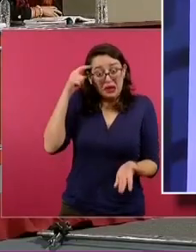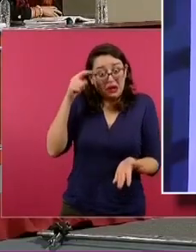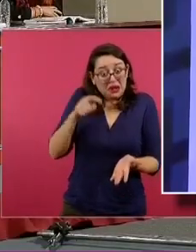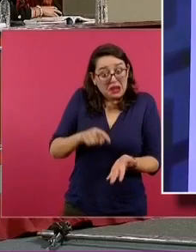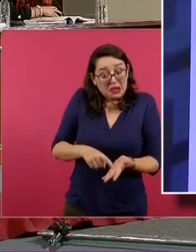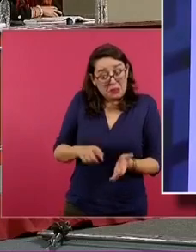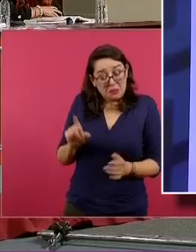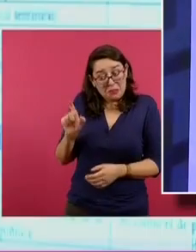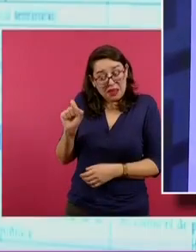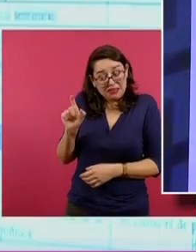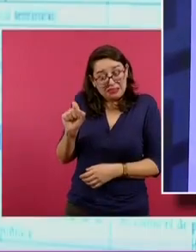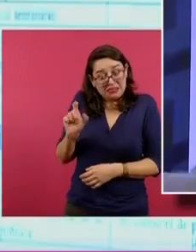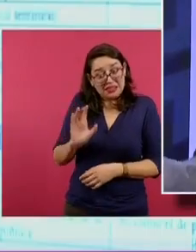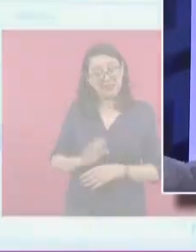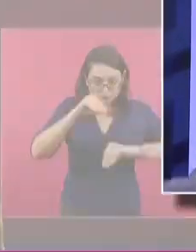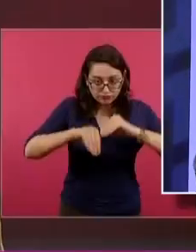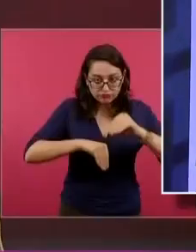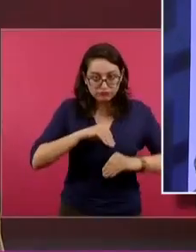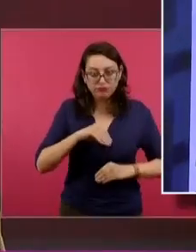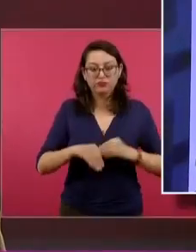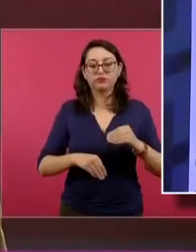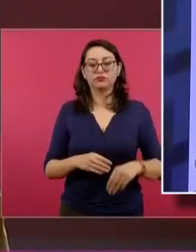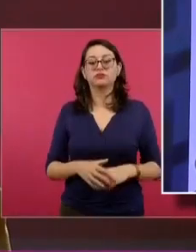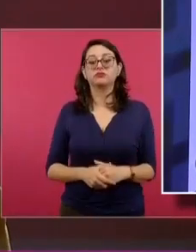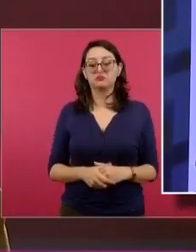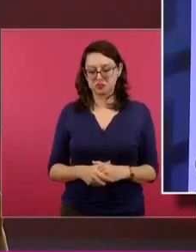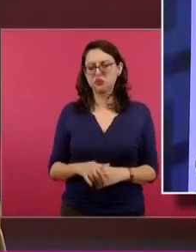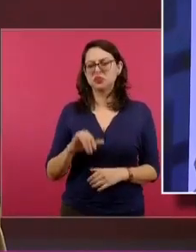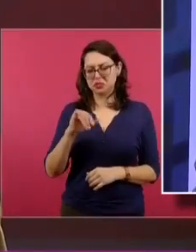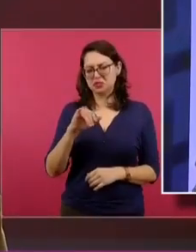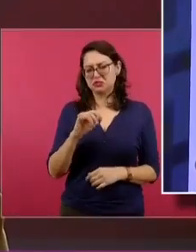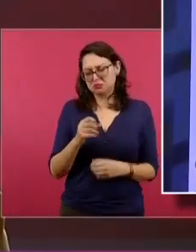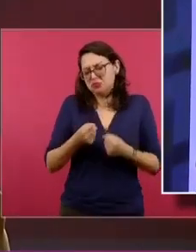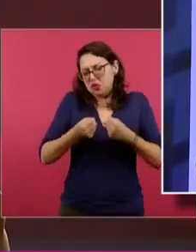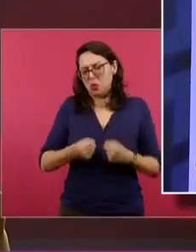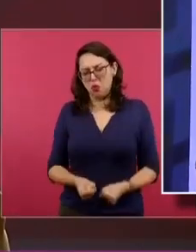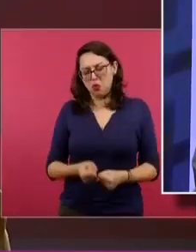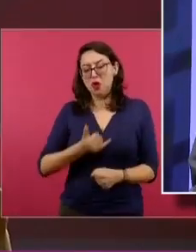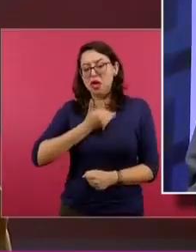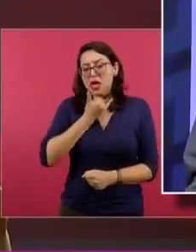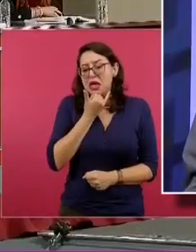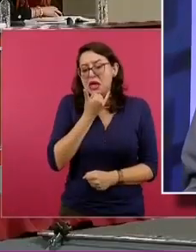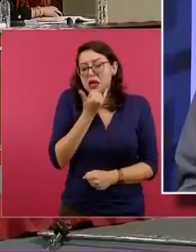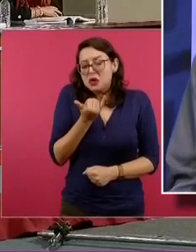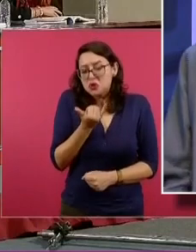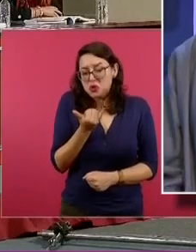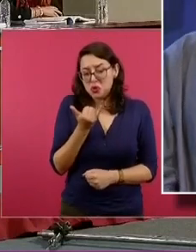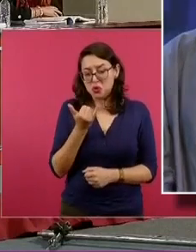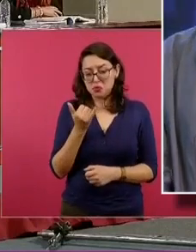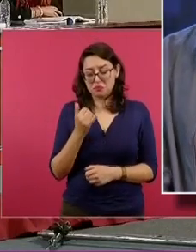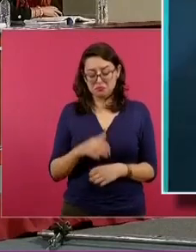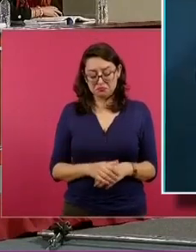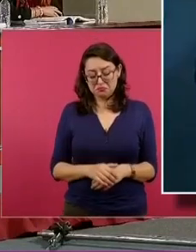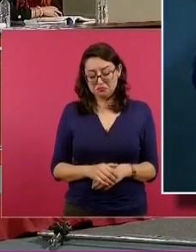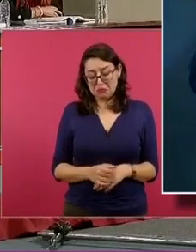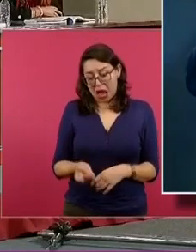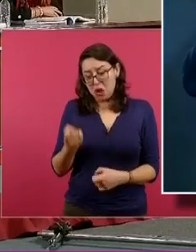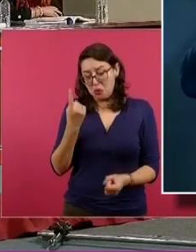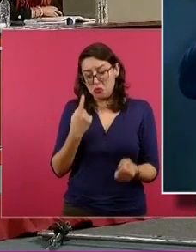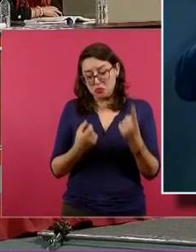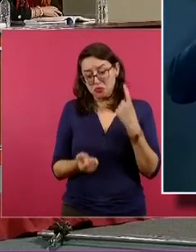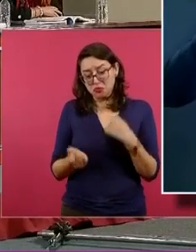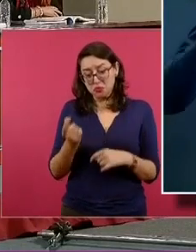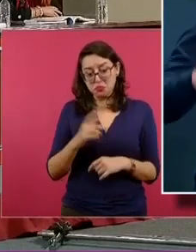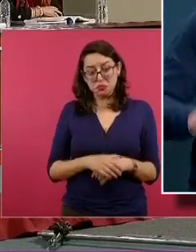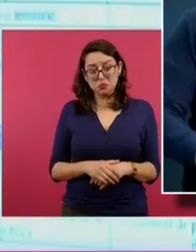sea, ¿cuántos podemos aceptar? ¿Cuántos errores ya podemos aceptar? Qué vergüenza. Bueno, la máxima, ¿eh? Pero antes cometieron más errores.